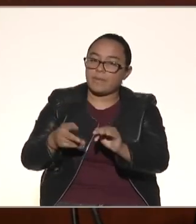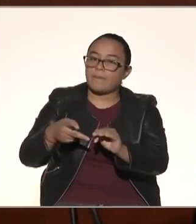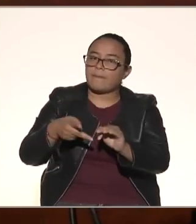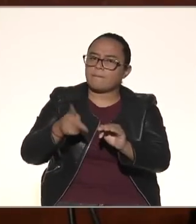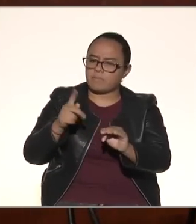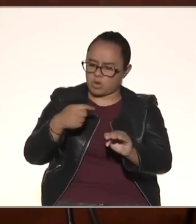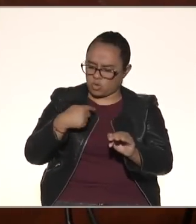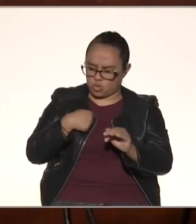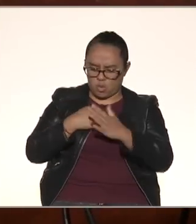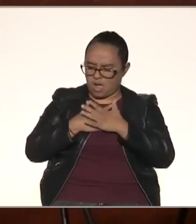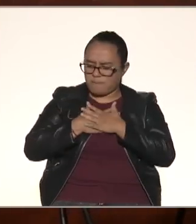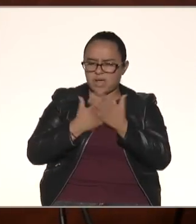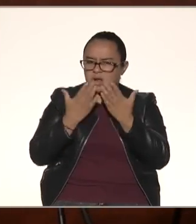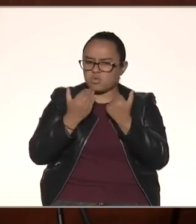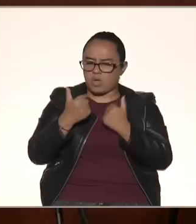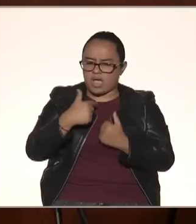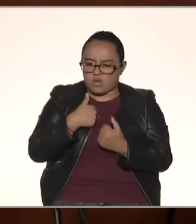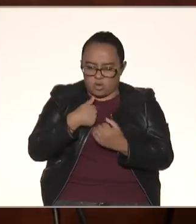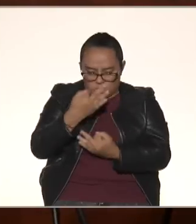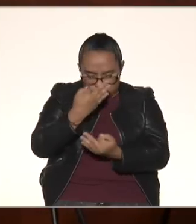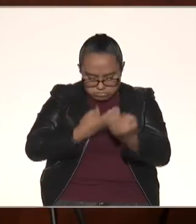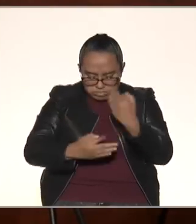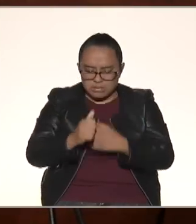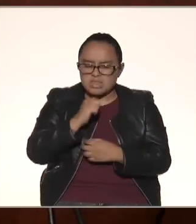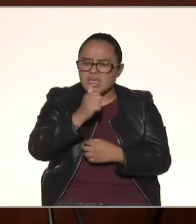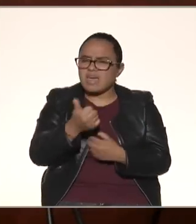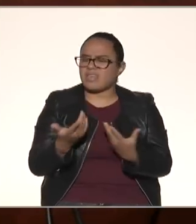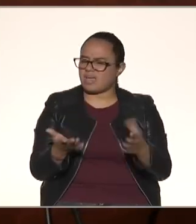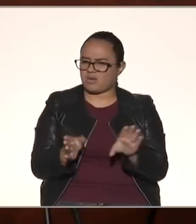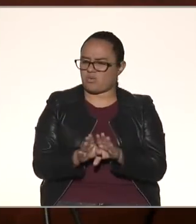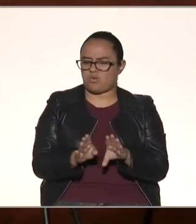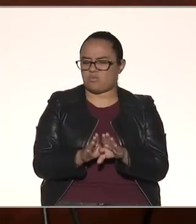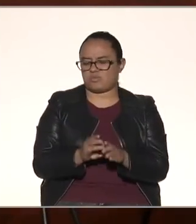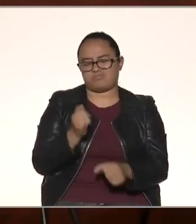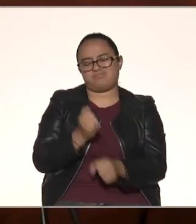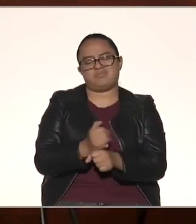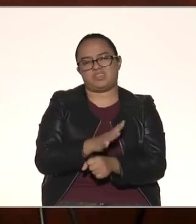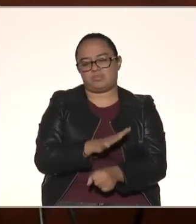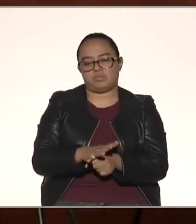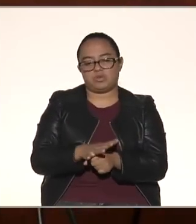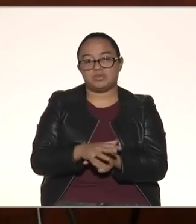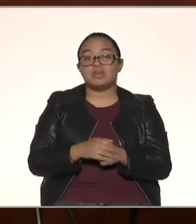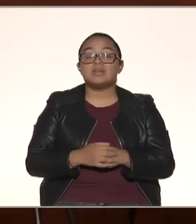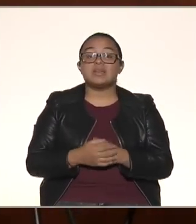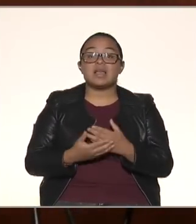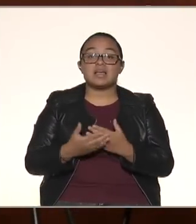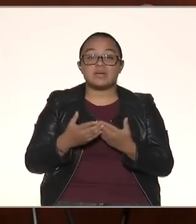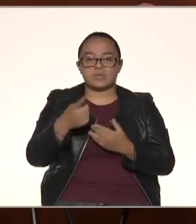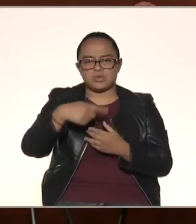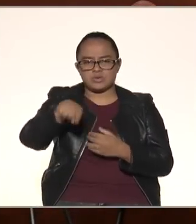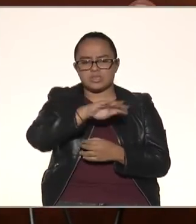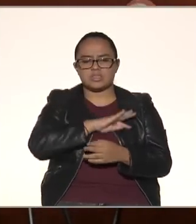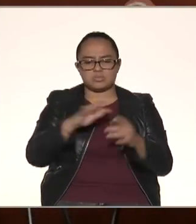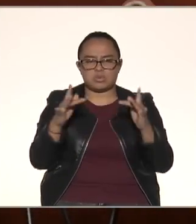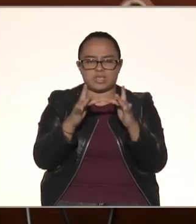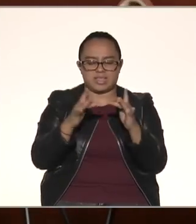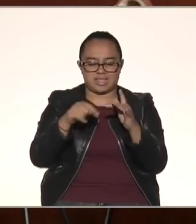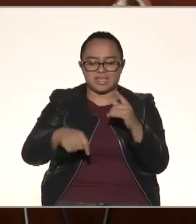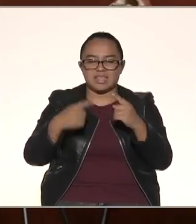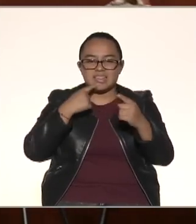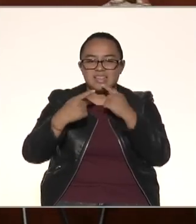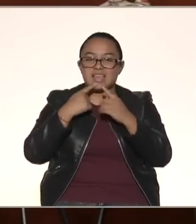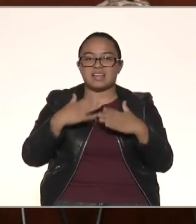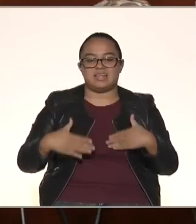nos amamos, si no somos generosos con nosotros, no hay forma. Bueno, pues los invitamos a que se comunique con nosotros aquí a